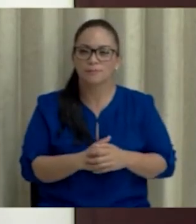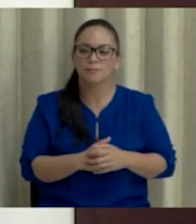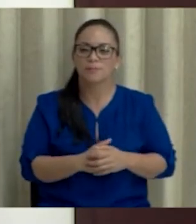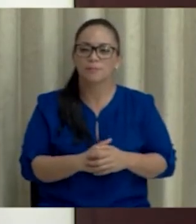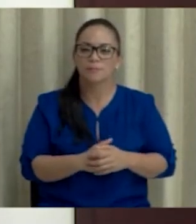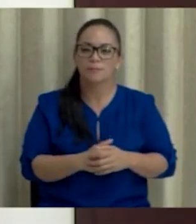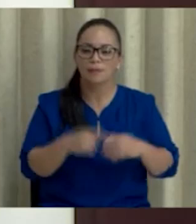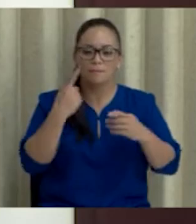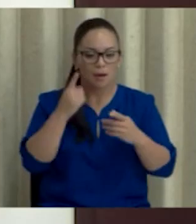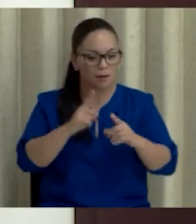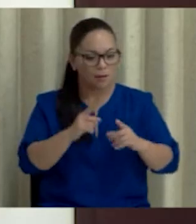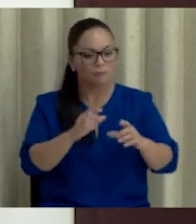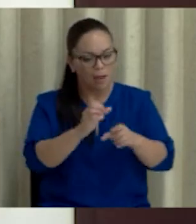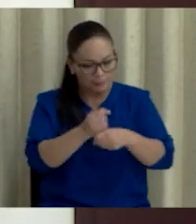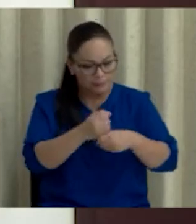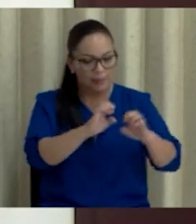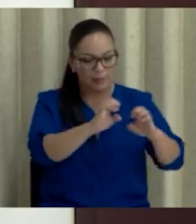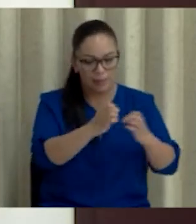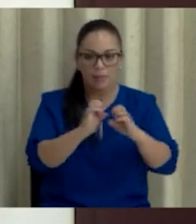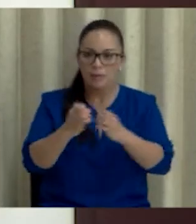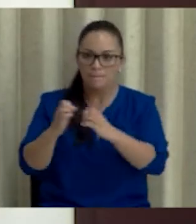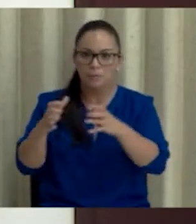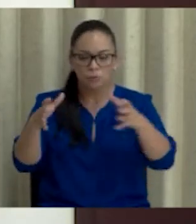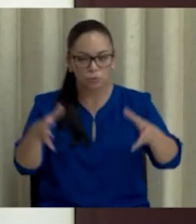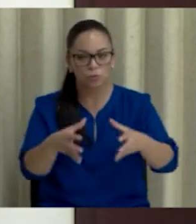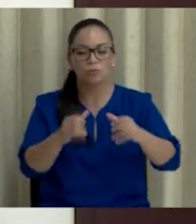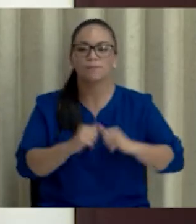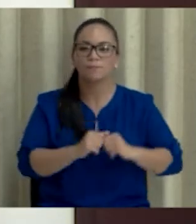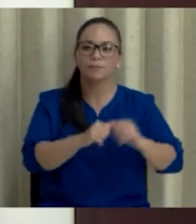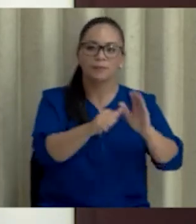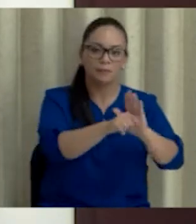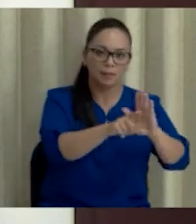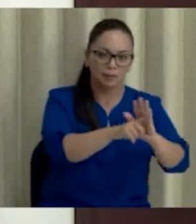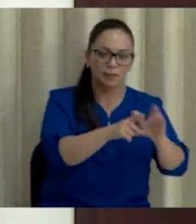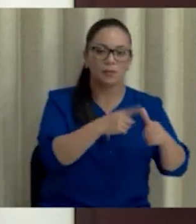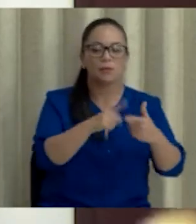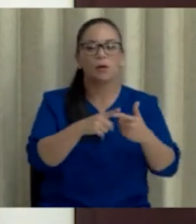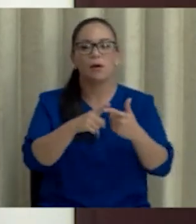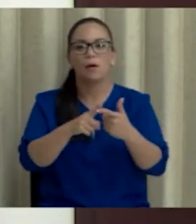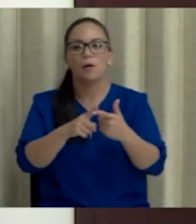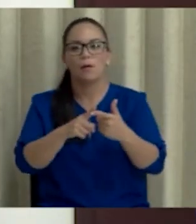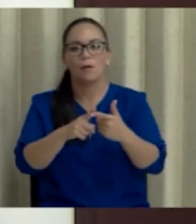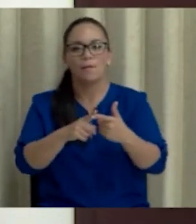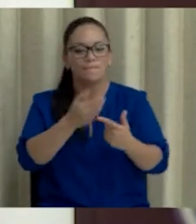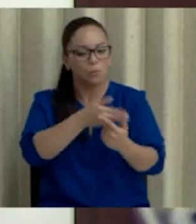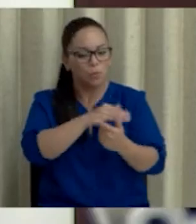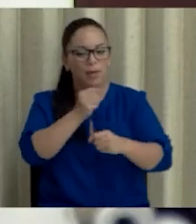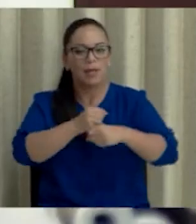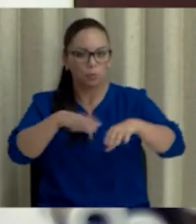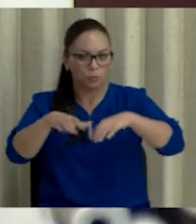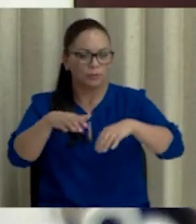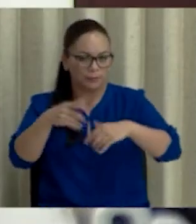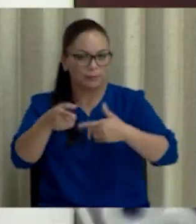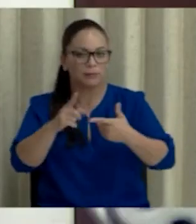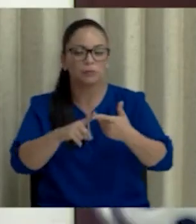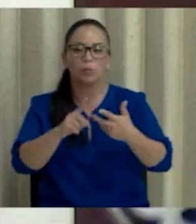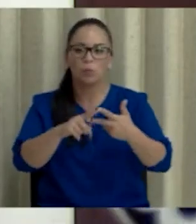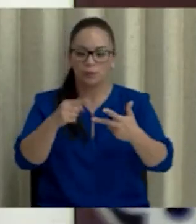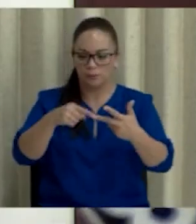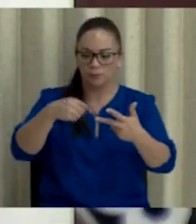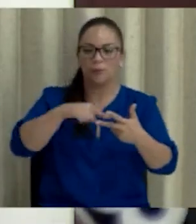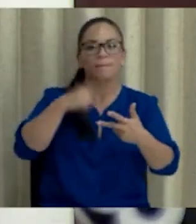integrar equipos con la Asamblea Legislativa, con el Poder Ejecutivo, que puedan hacer estas